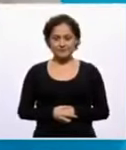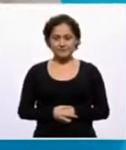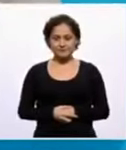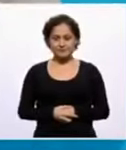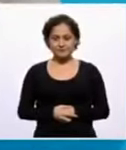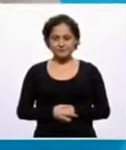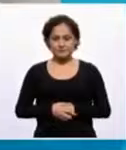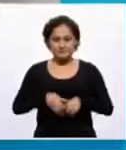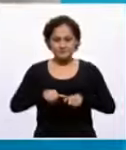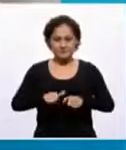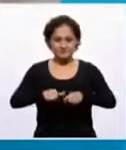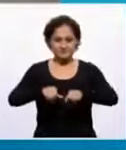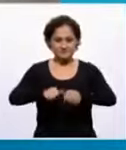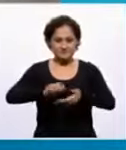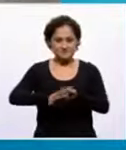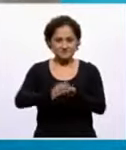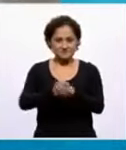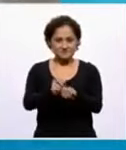Amasando.